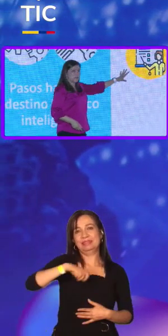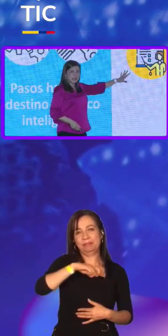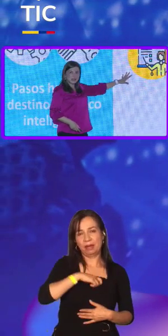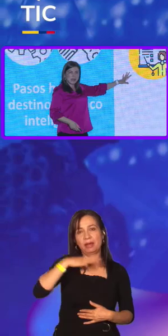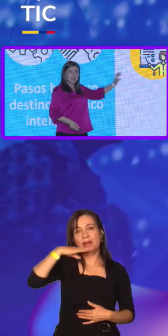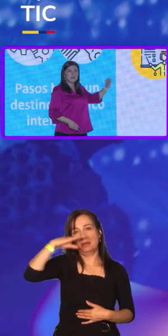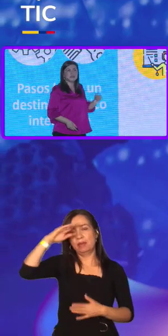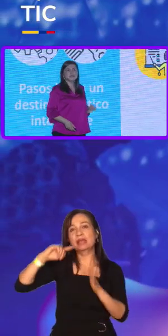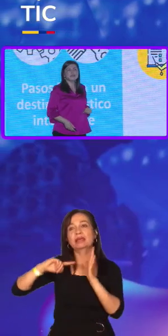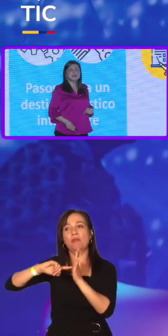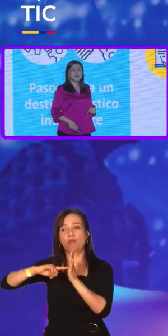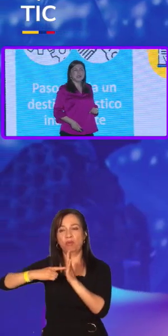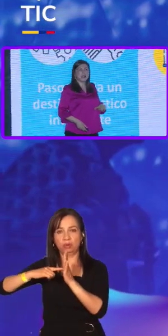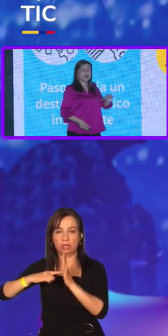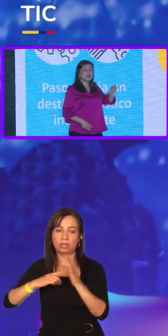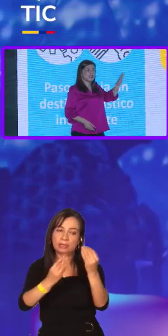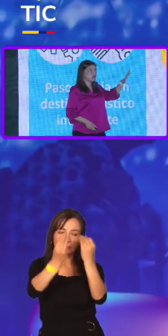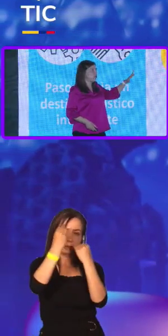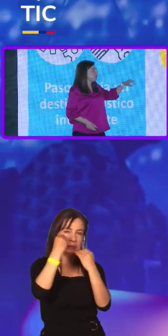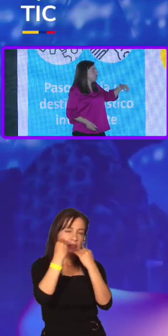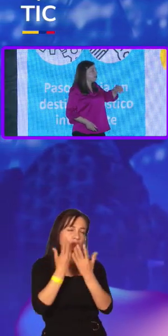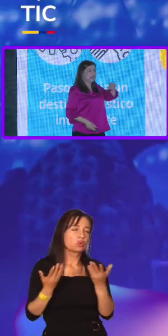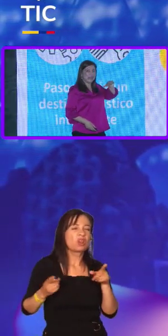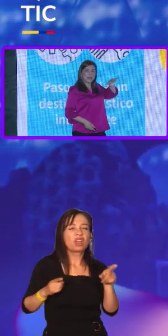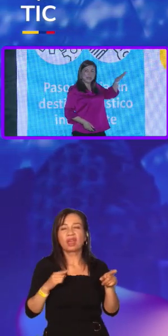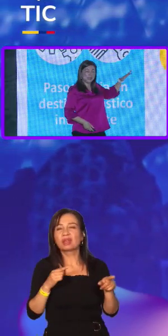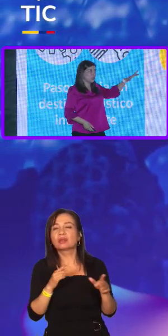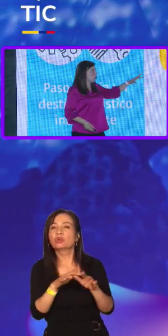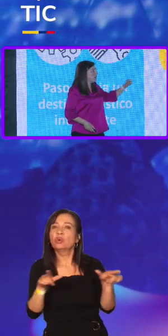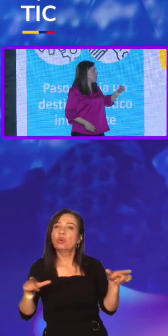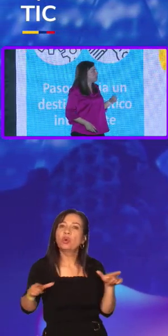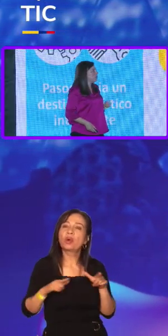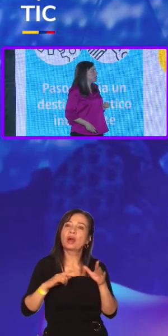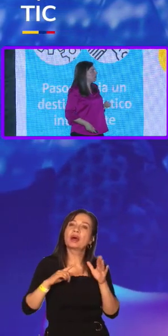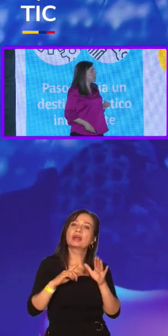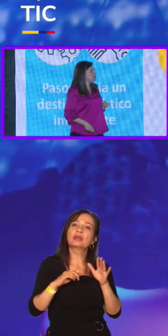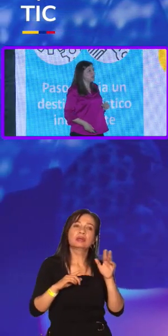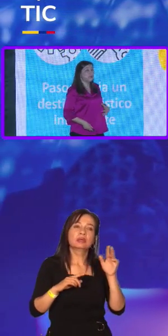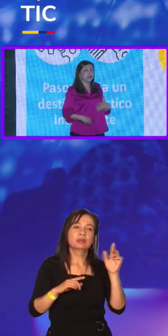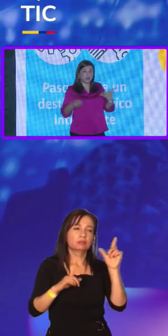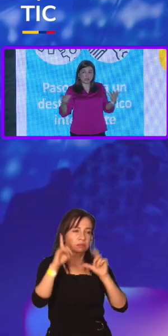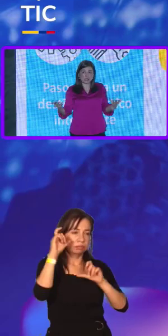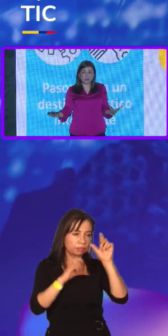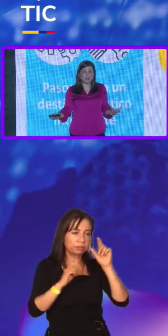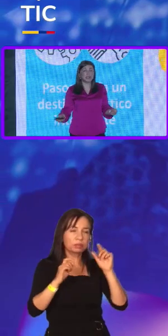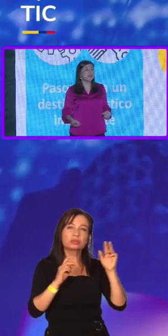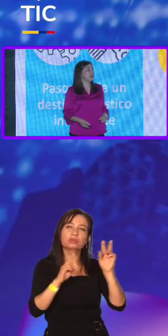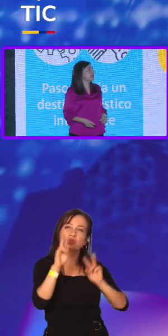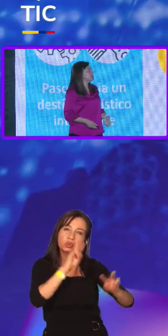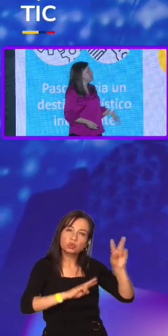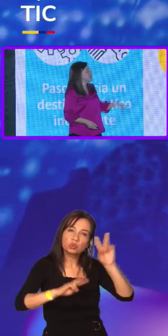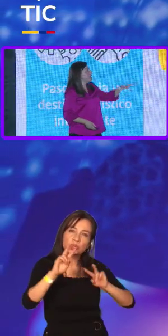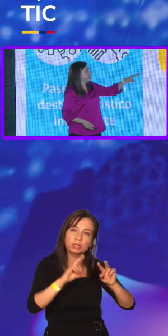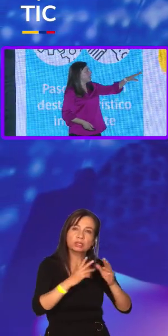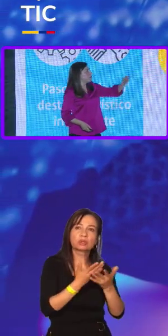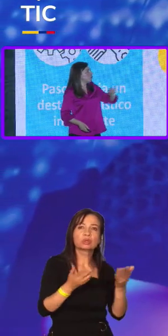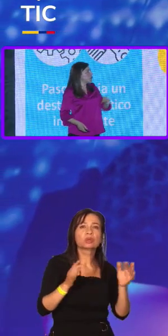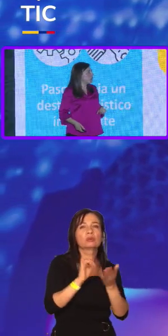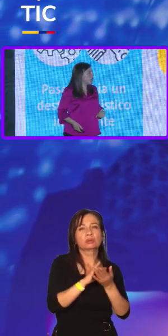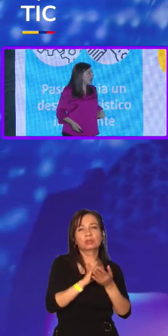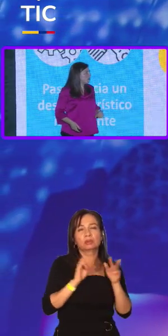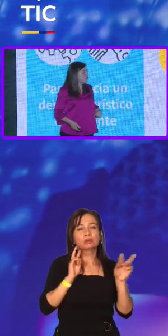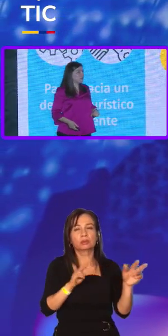Buenos Aires, nos capacitamos de qué es un destino turístico inteligente y qué tecnologías se pueden utilizar para conocer las